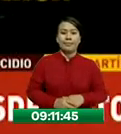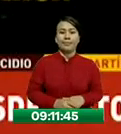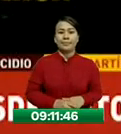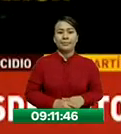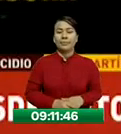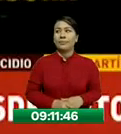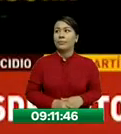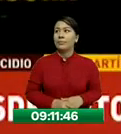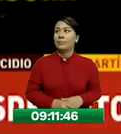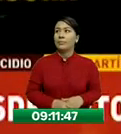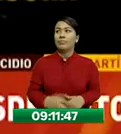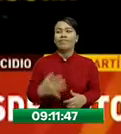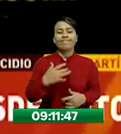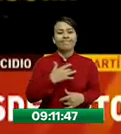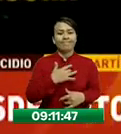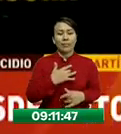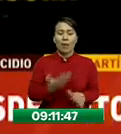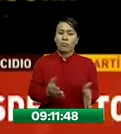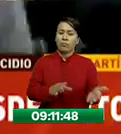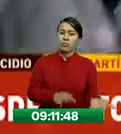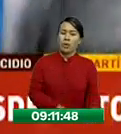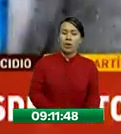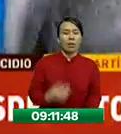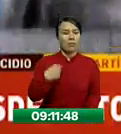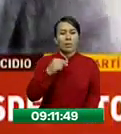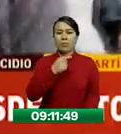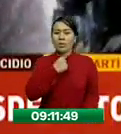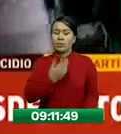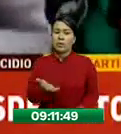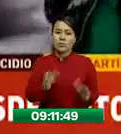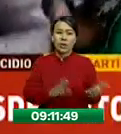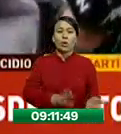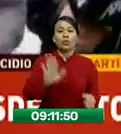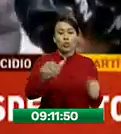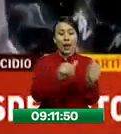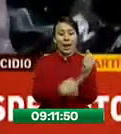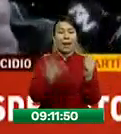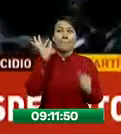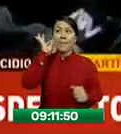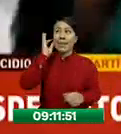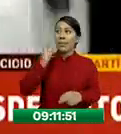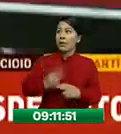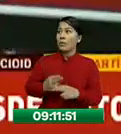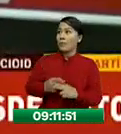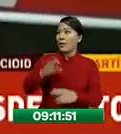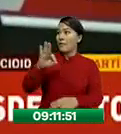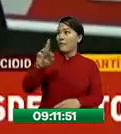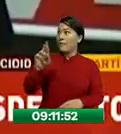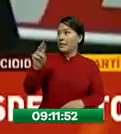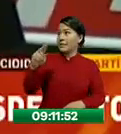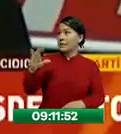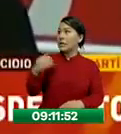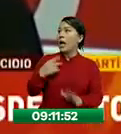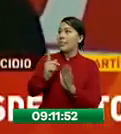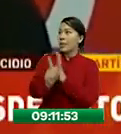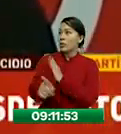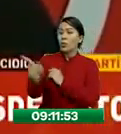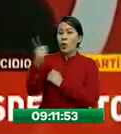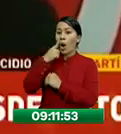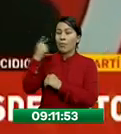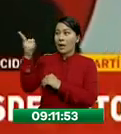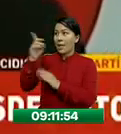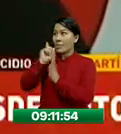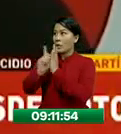Nos encontramos una chica que la han aventado en la basura. Según su hermana Francisca, hace 2 meses, Nimia denunció en la comisaría